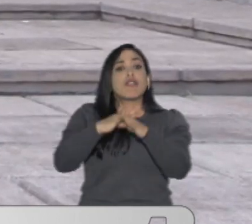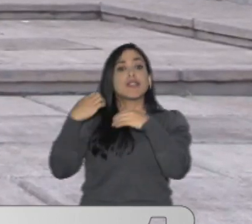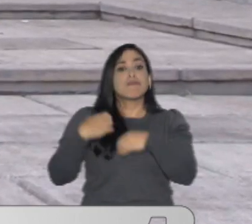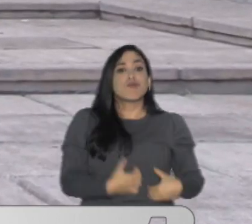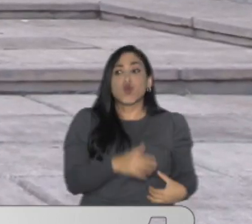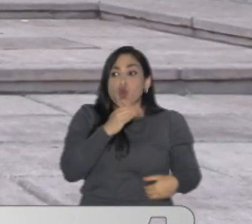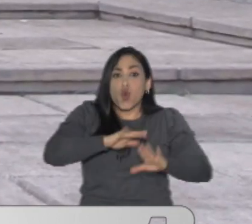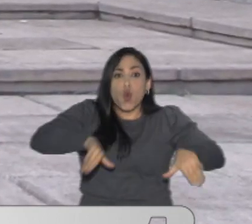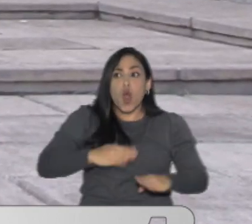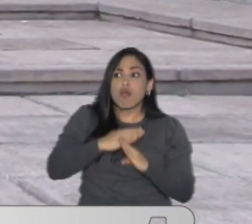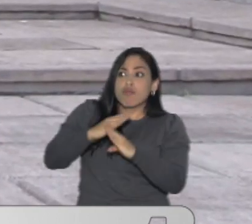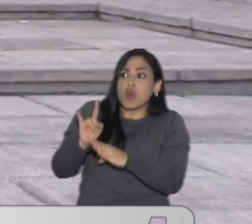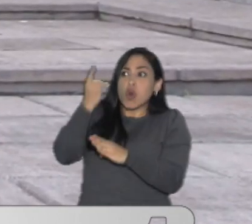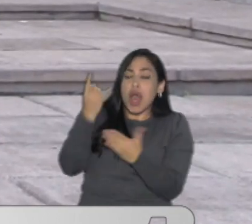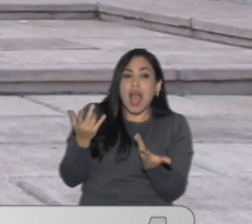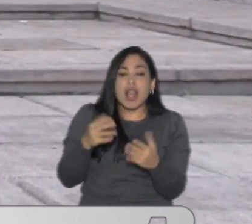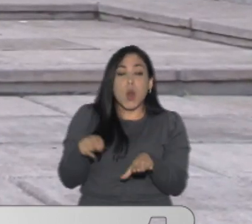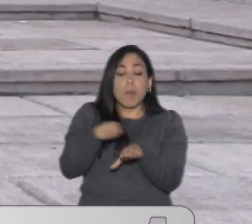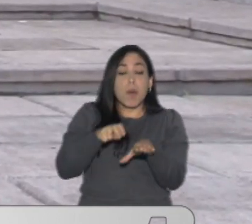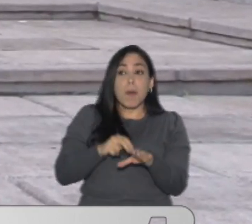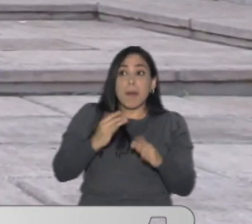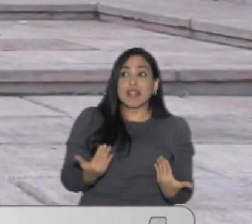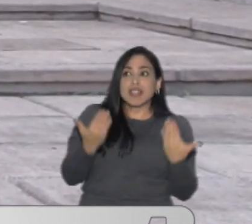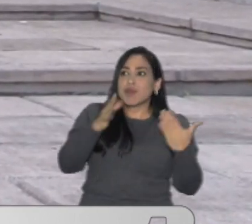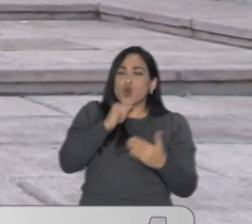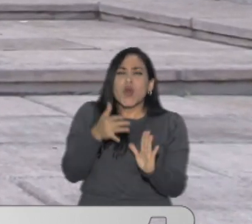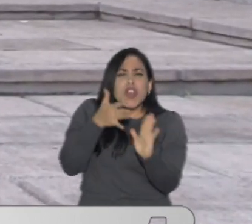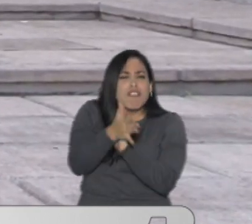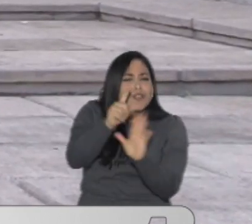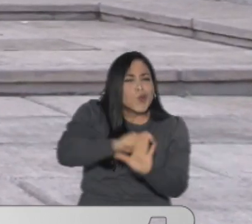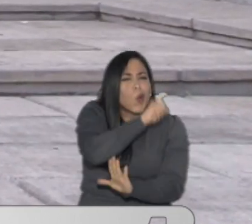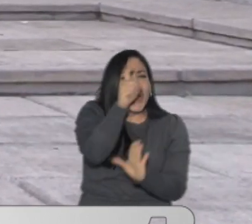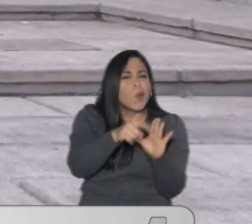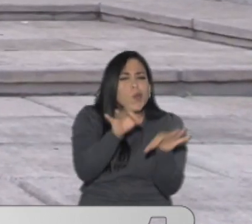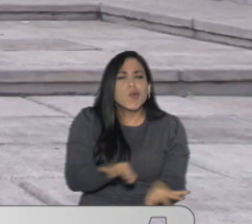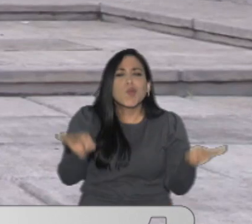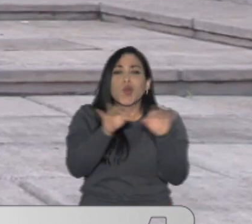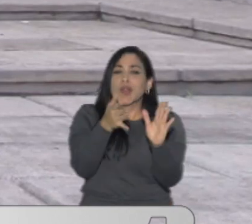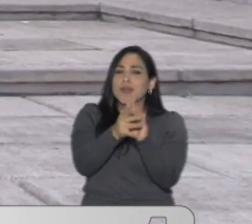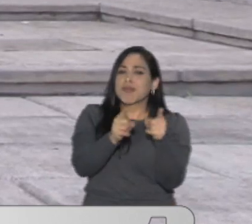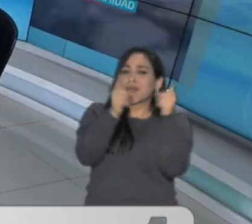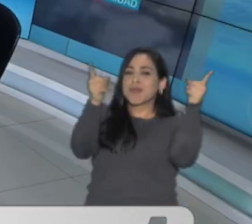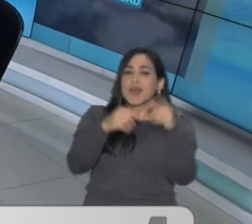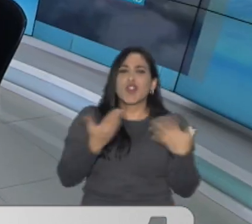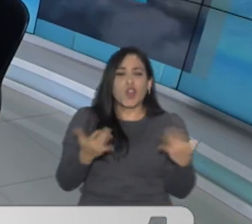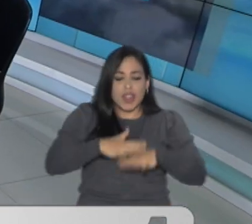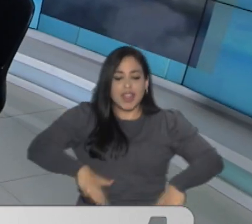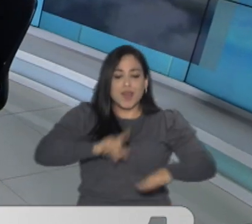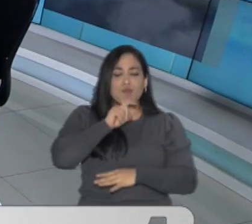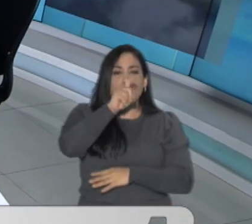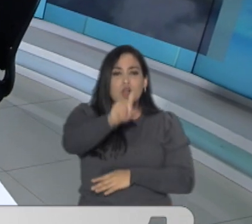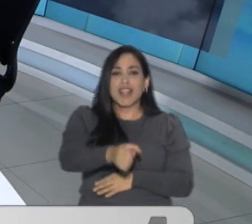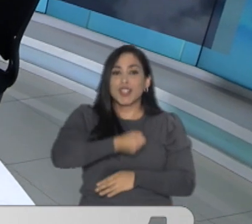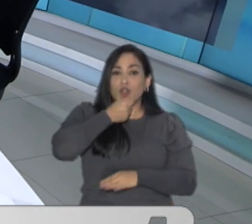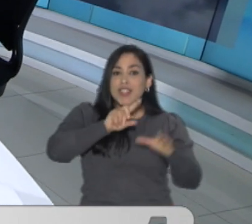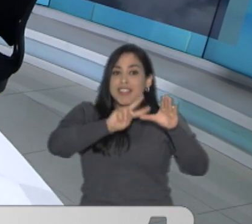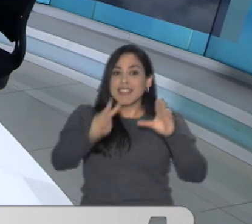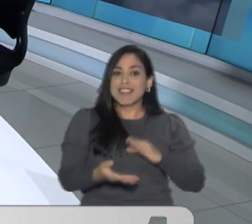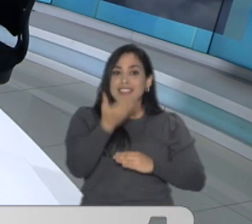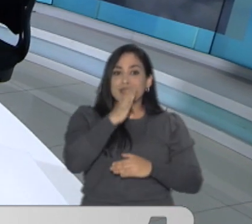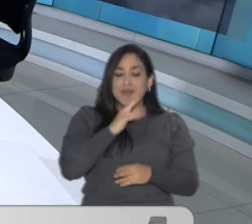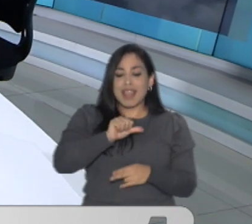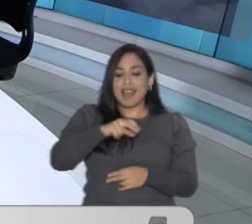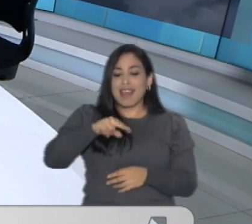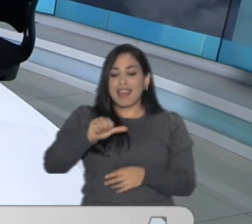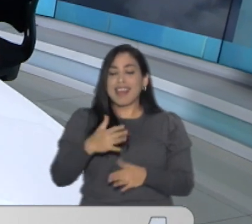cinturones de seguridad para transportar a los menores. Más detalles de esta importante noticia en segundos. Es todo por el momento desde Bucaramanga. Para Noticentro 1, CMI informó